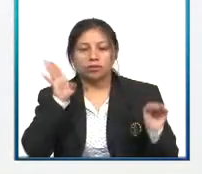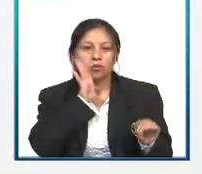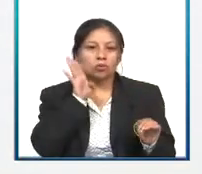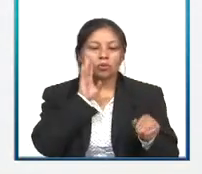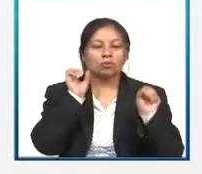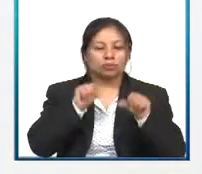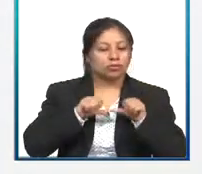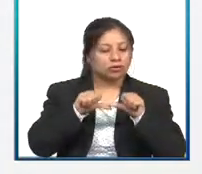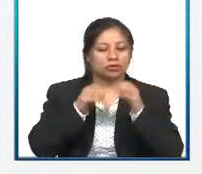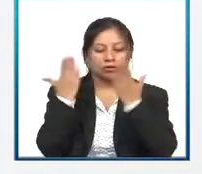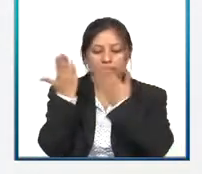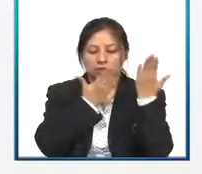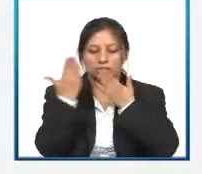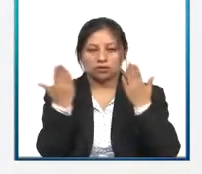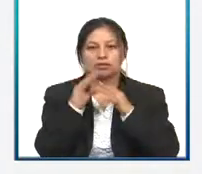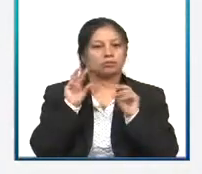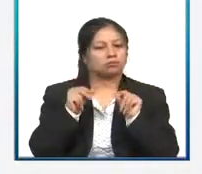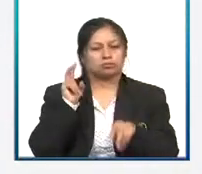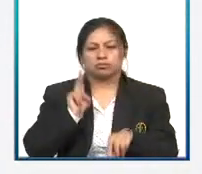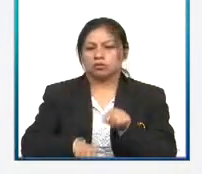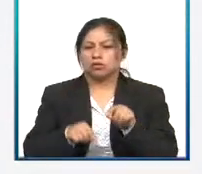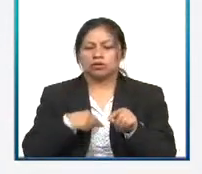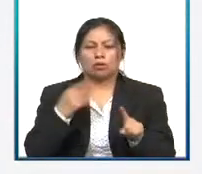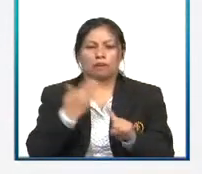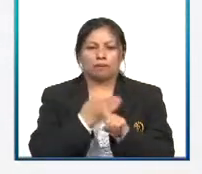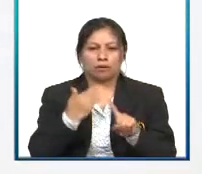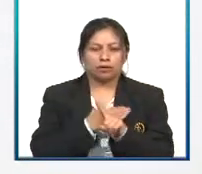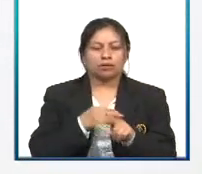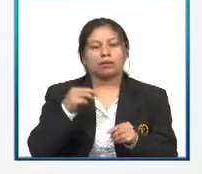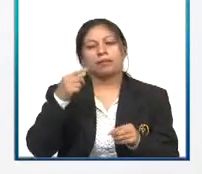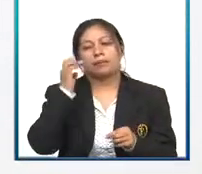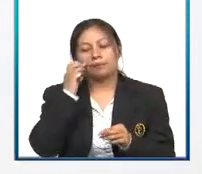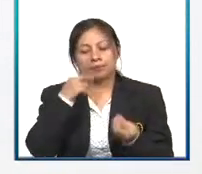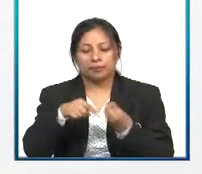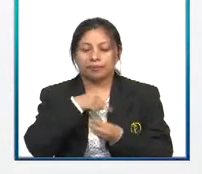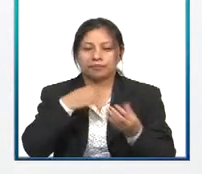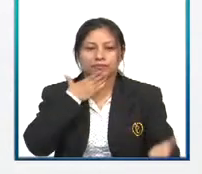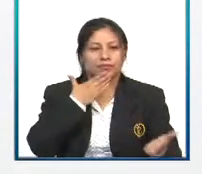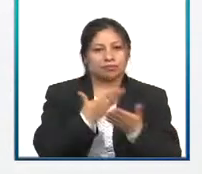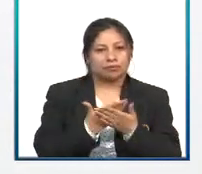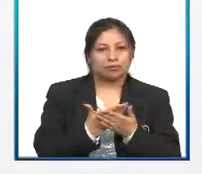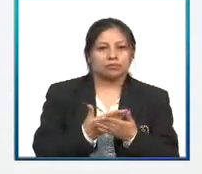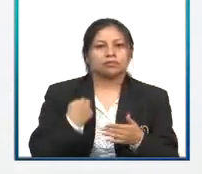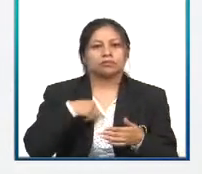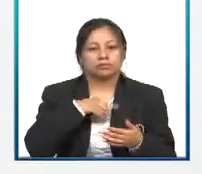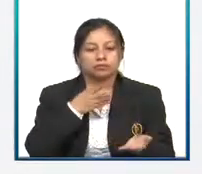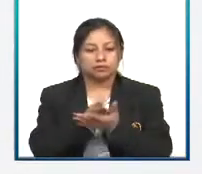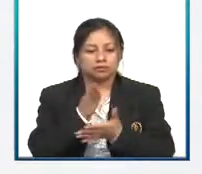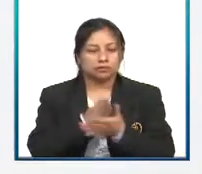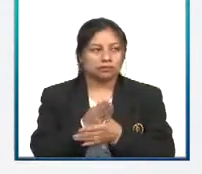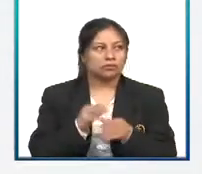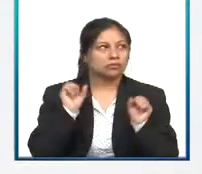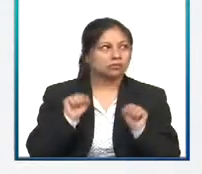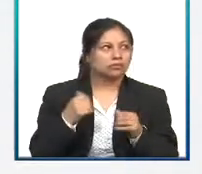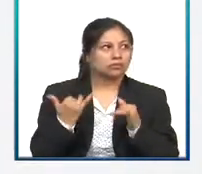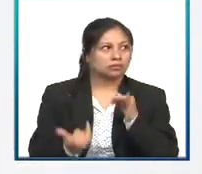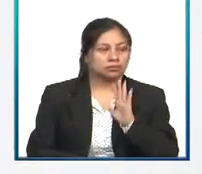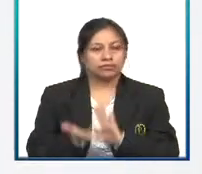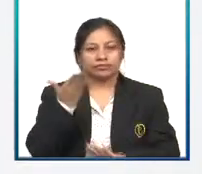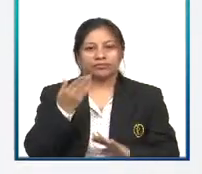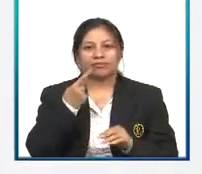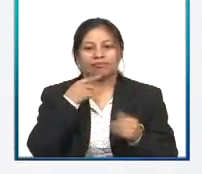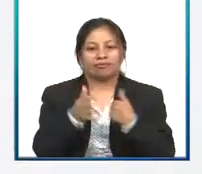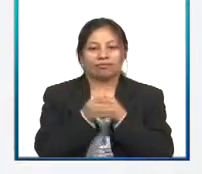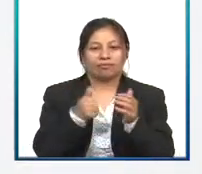y pudieran seguir su preparación sin ningún inconveniente. Los padres de familia están muy agradecidos también por ese decreto, ya que ellos no tenían